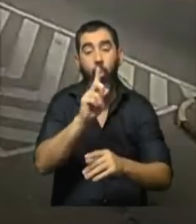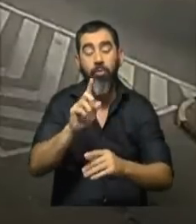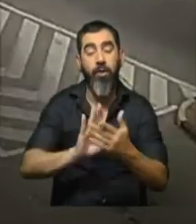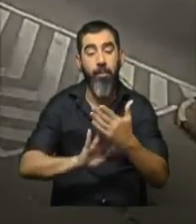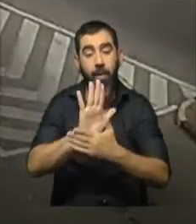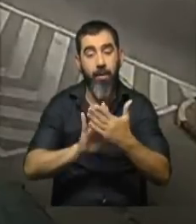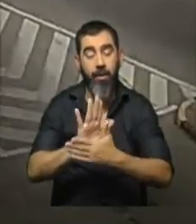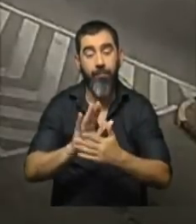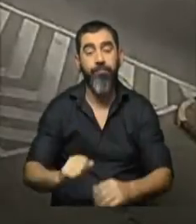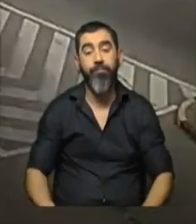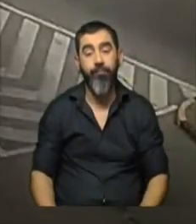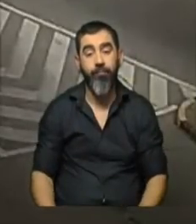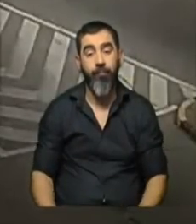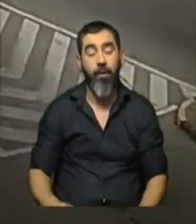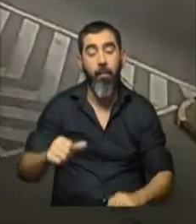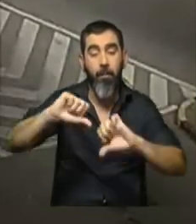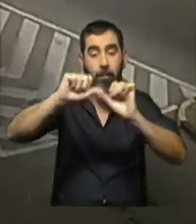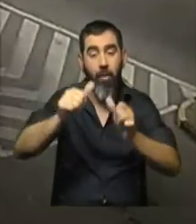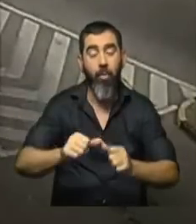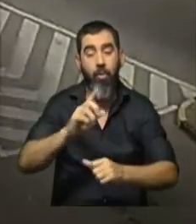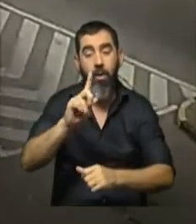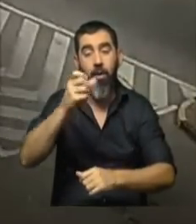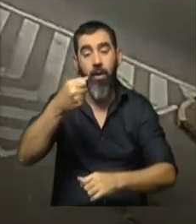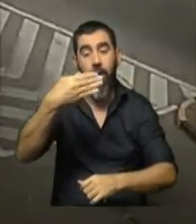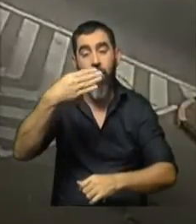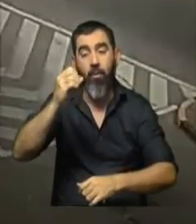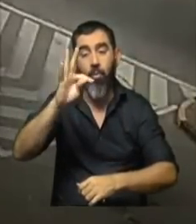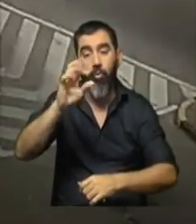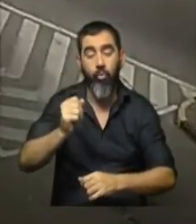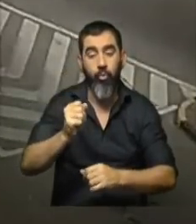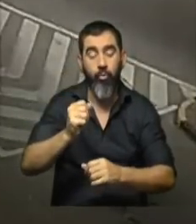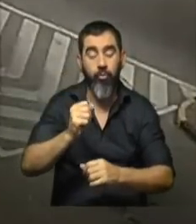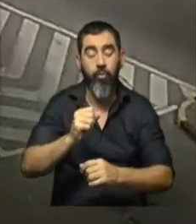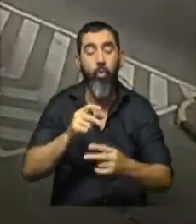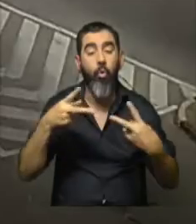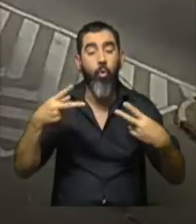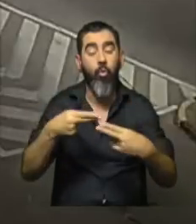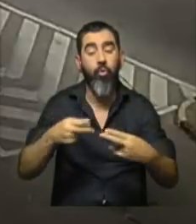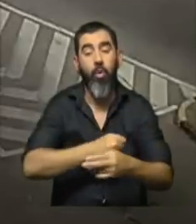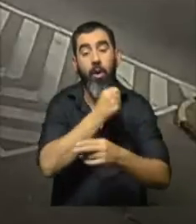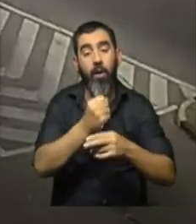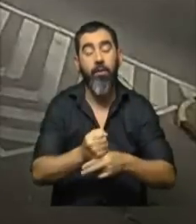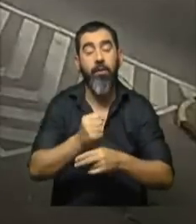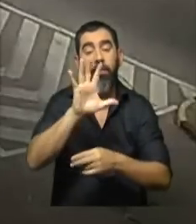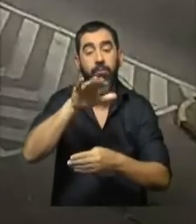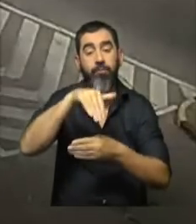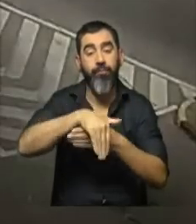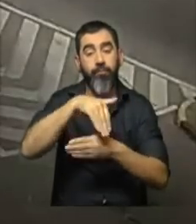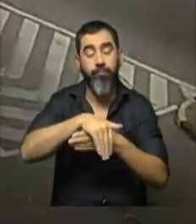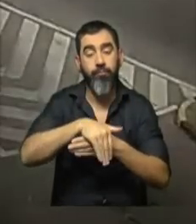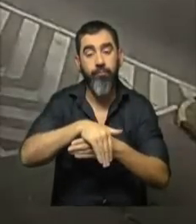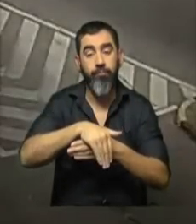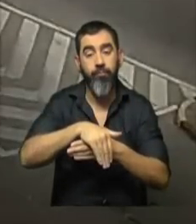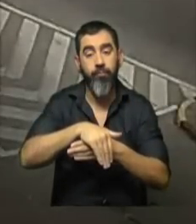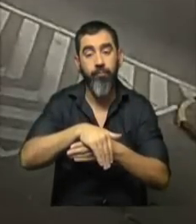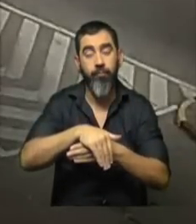también por tareas de grúa. Maldonado, entre Gaboto y Yaro, por tareas de carga y descarga, estará cortado allí hasta las 5 de la tarde. Y les doy